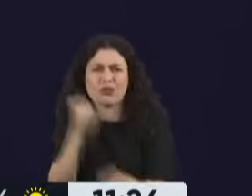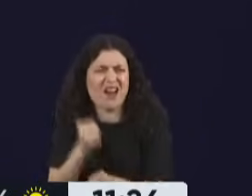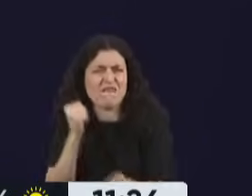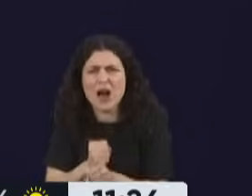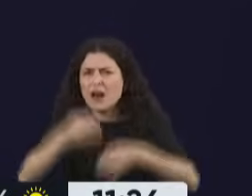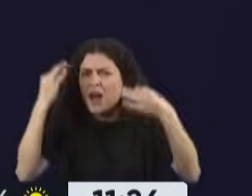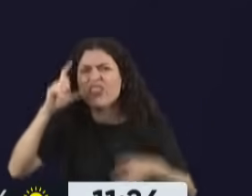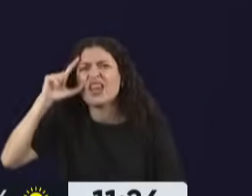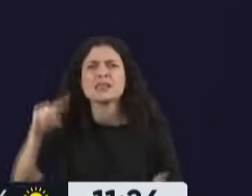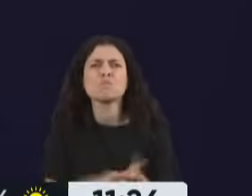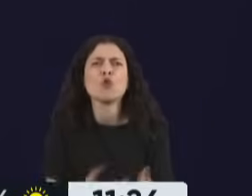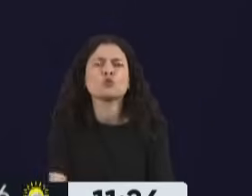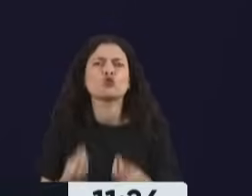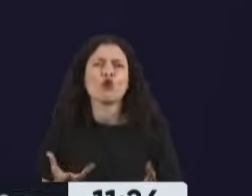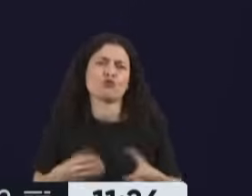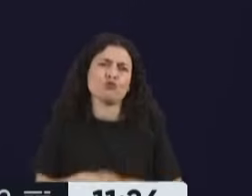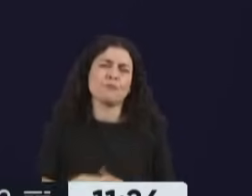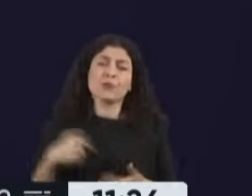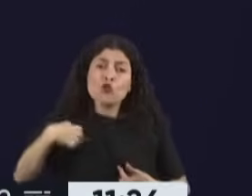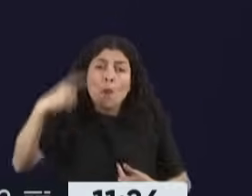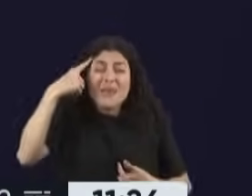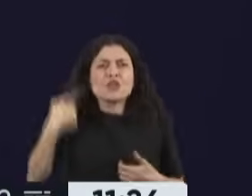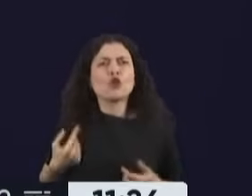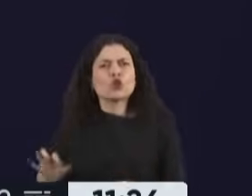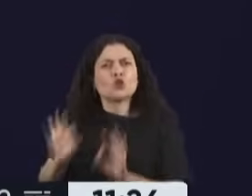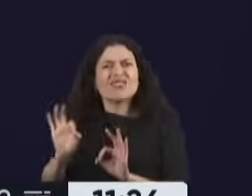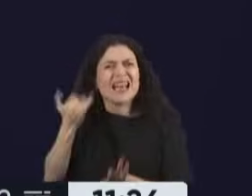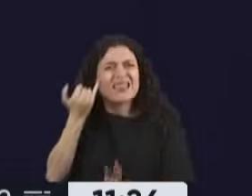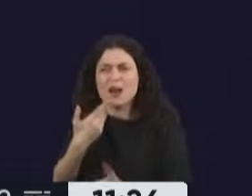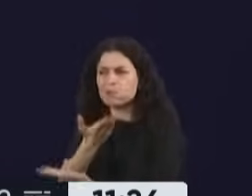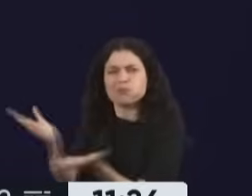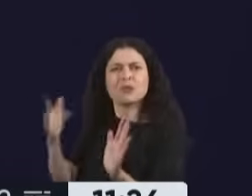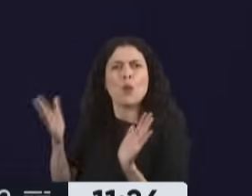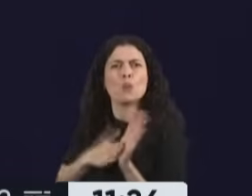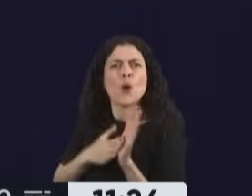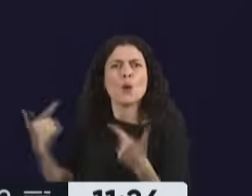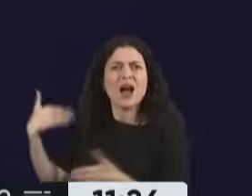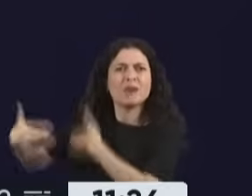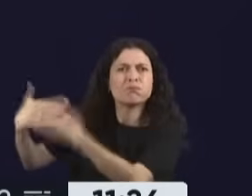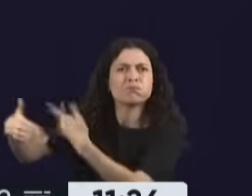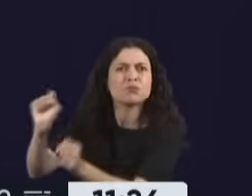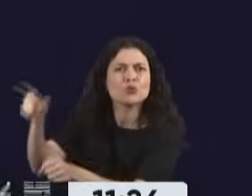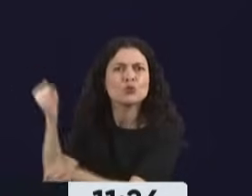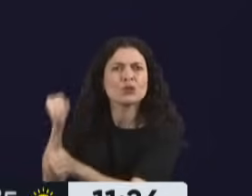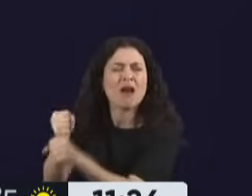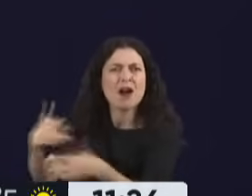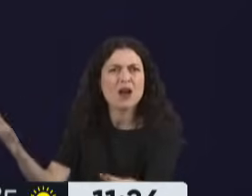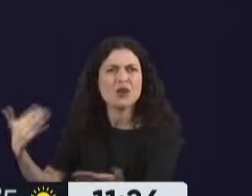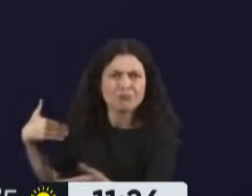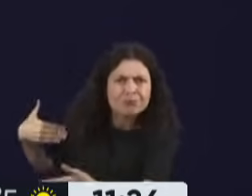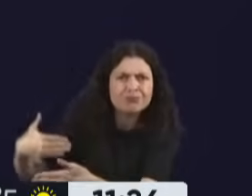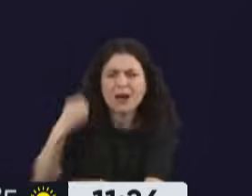Por lo tanto, suficiente prueba es todo lo que está haciendo y todo lo